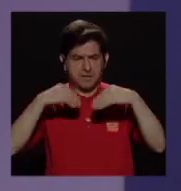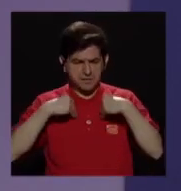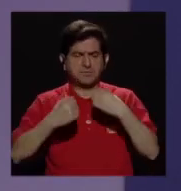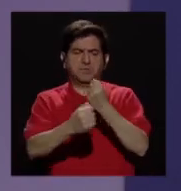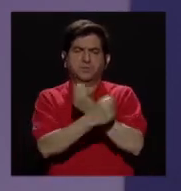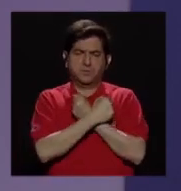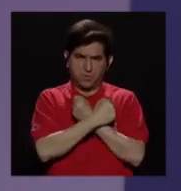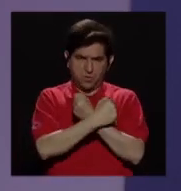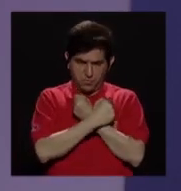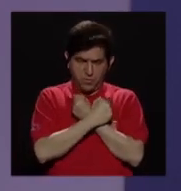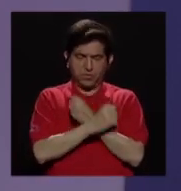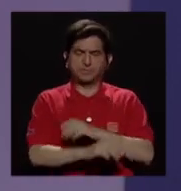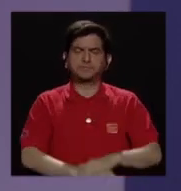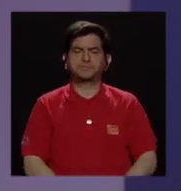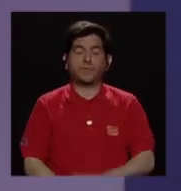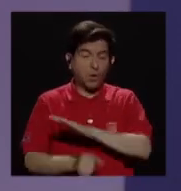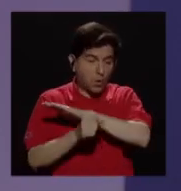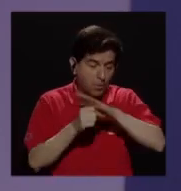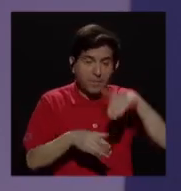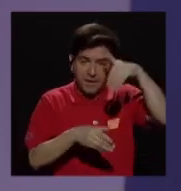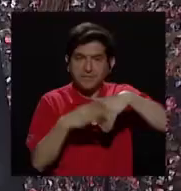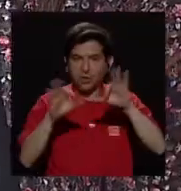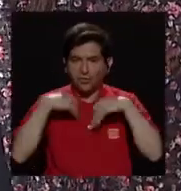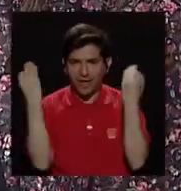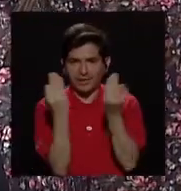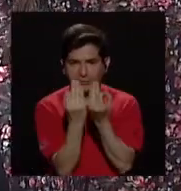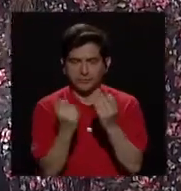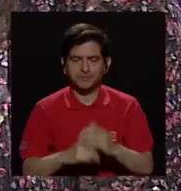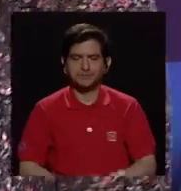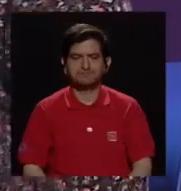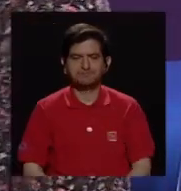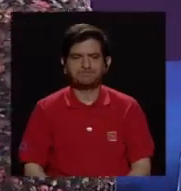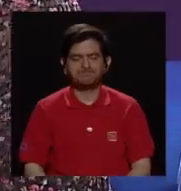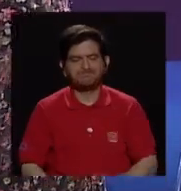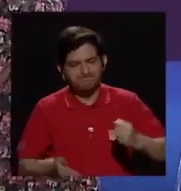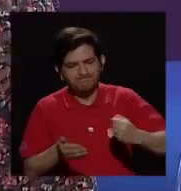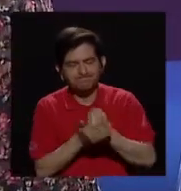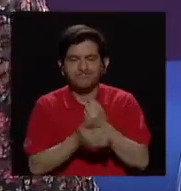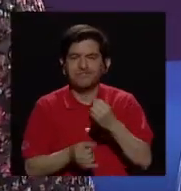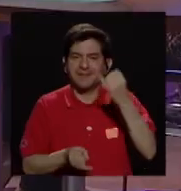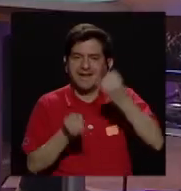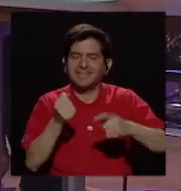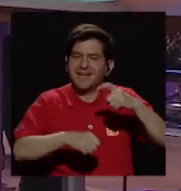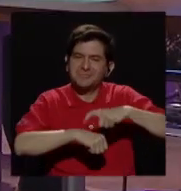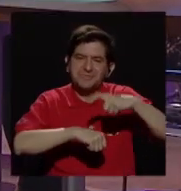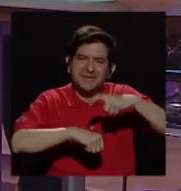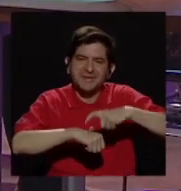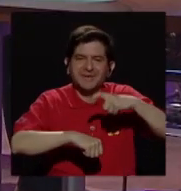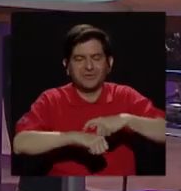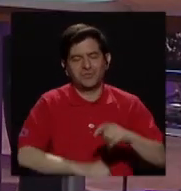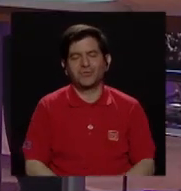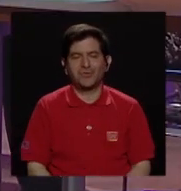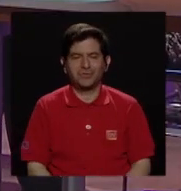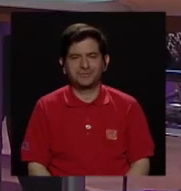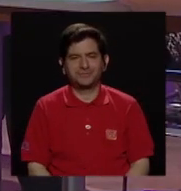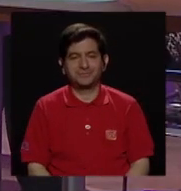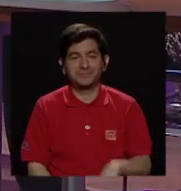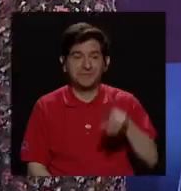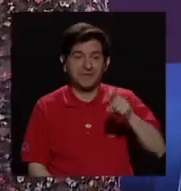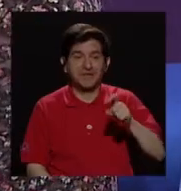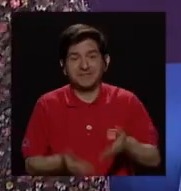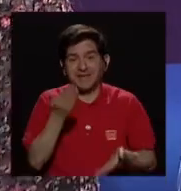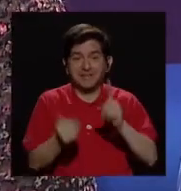amor total en nuestras familias. Se nos acabó el tiempo, lastimosamente necesitamos